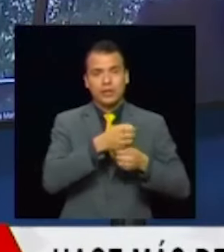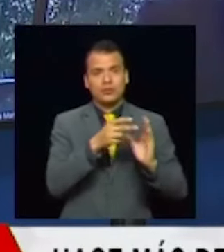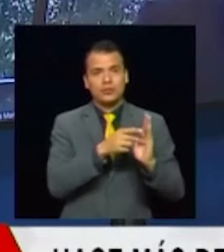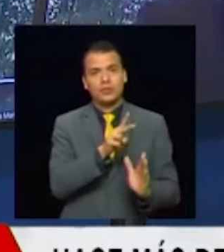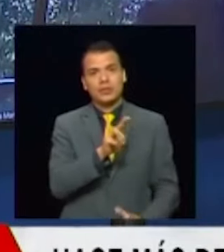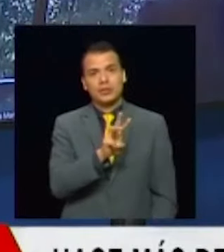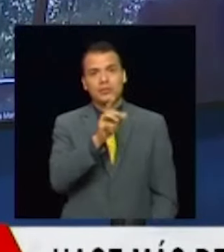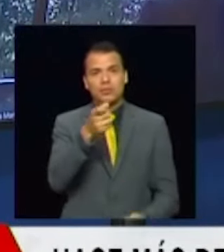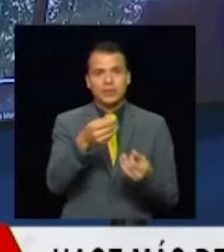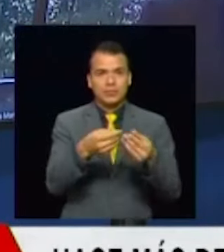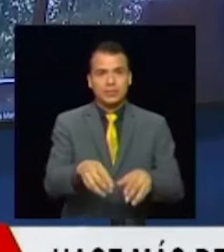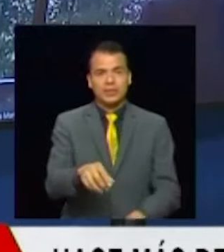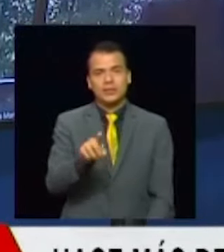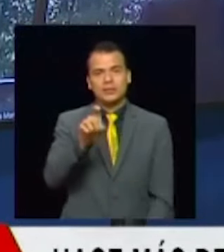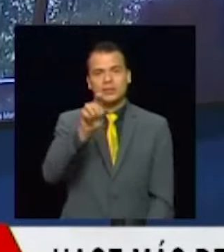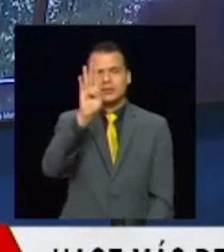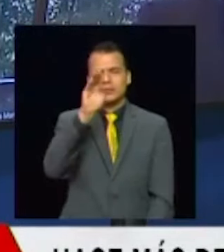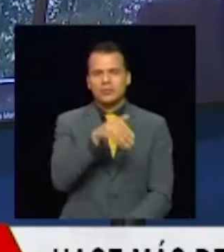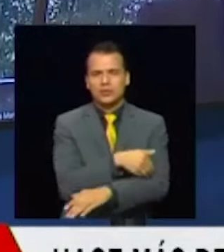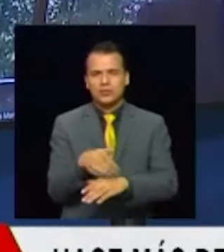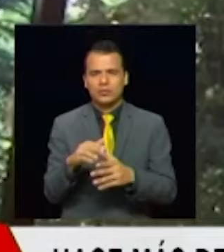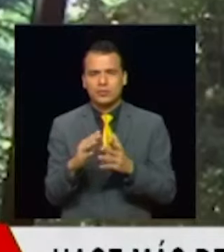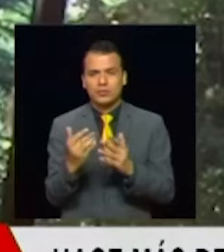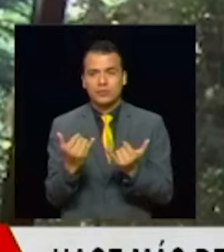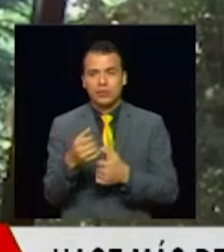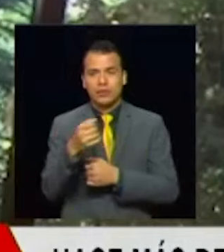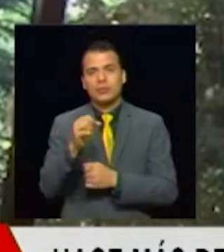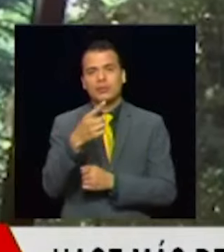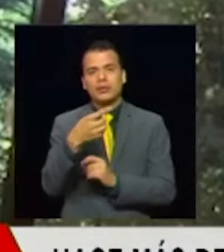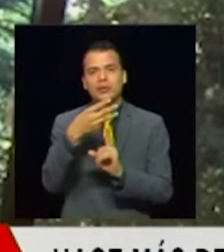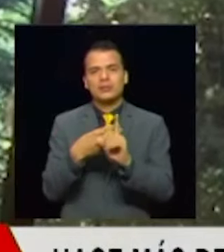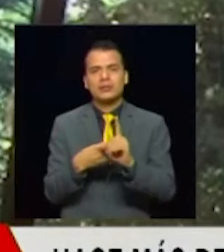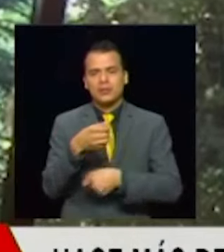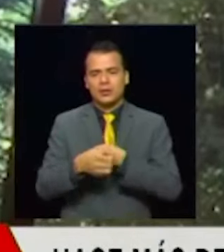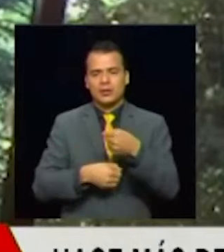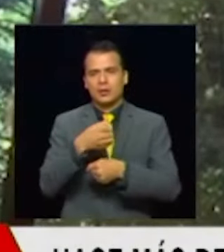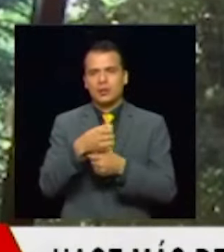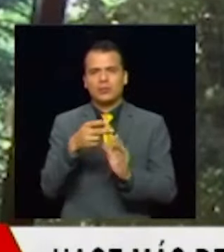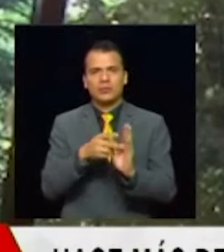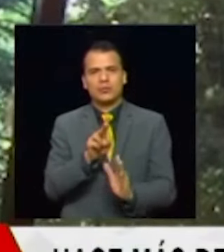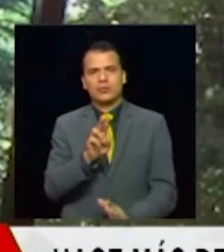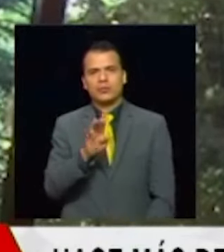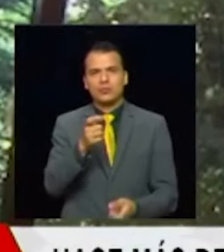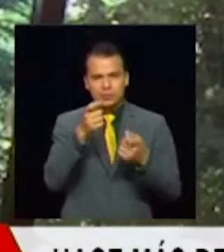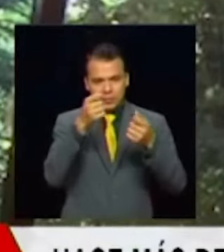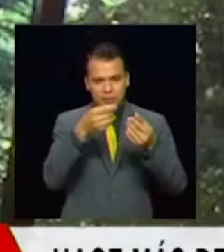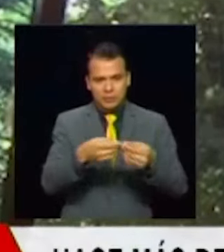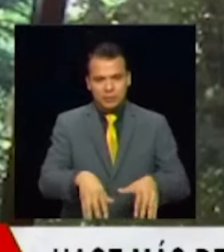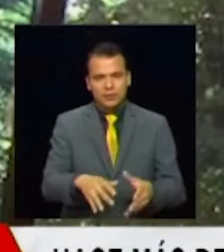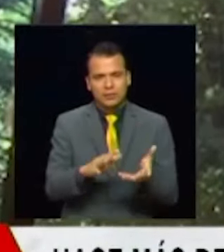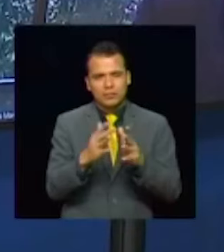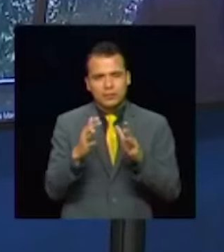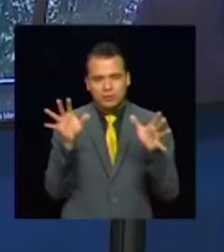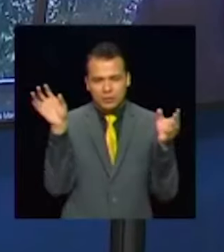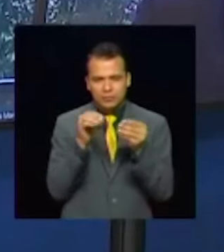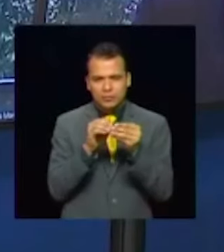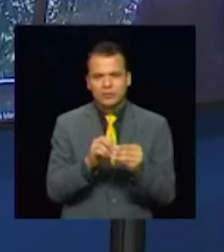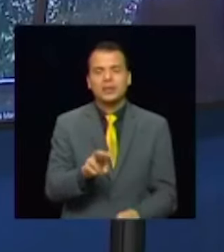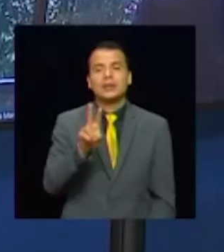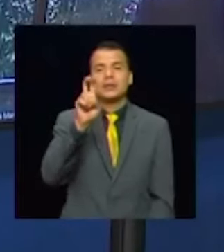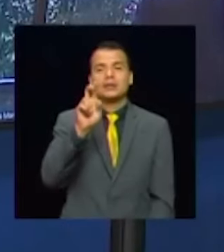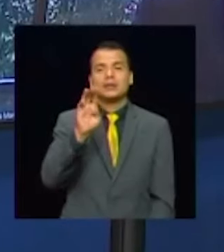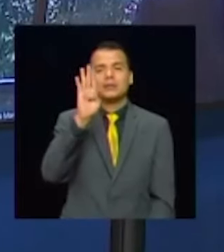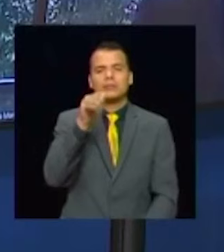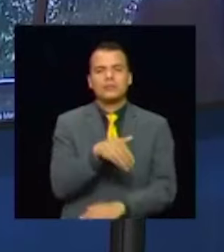de 6 billones, y le digo que el primer trimestre del 24 las pérdidas acumuladas superan los 7 billones de pesos. Doctora